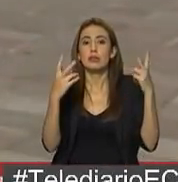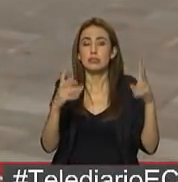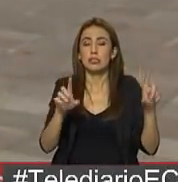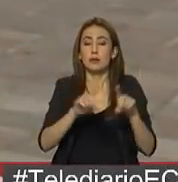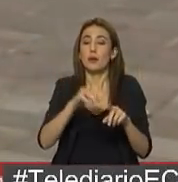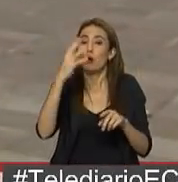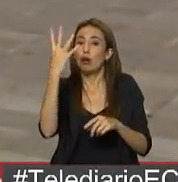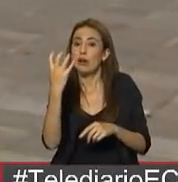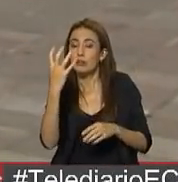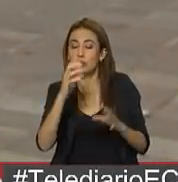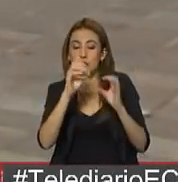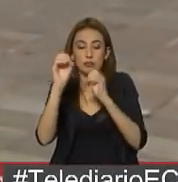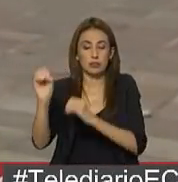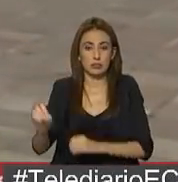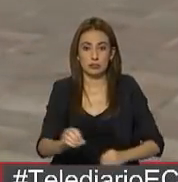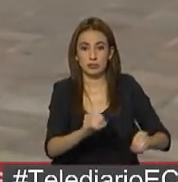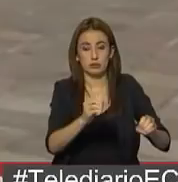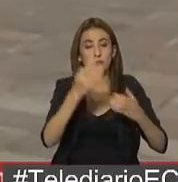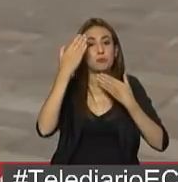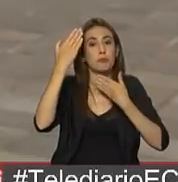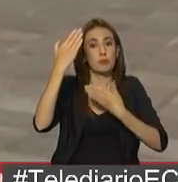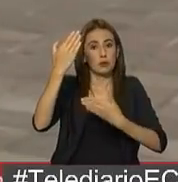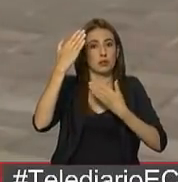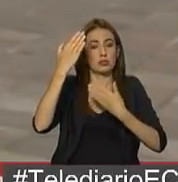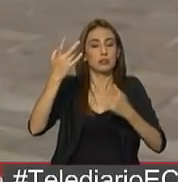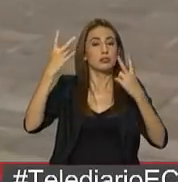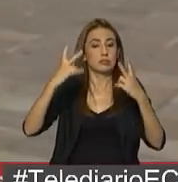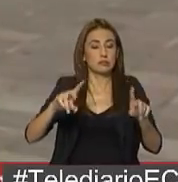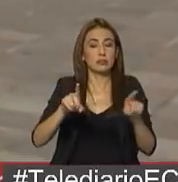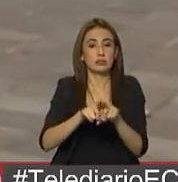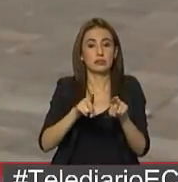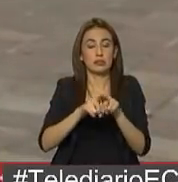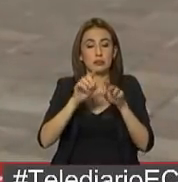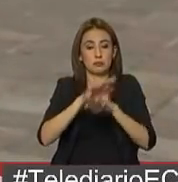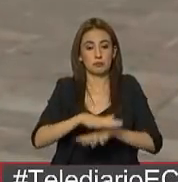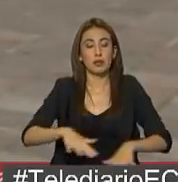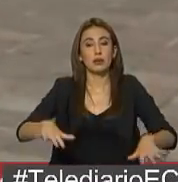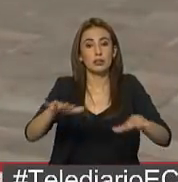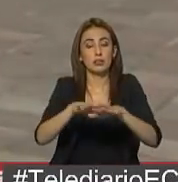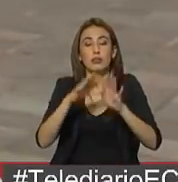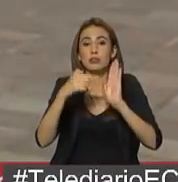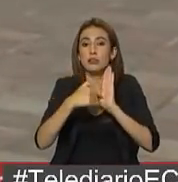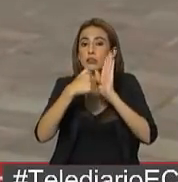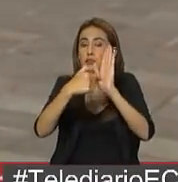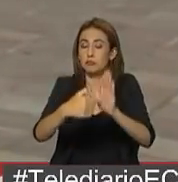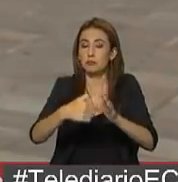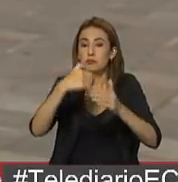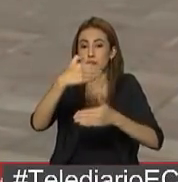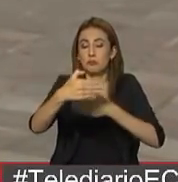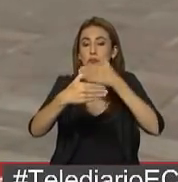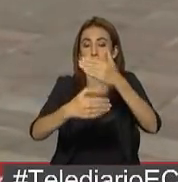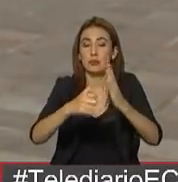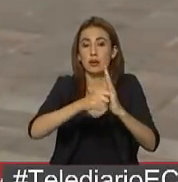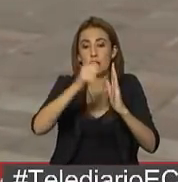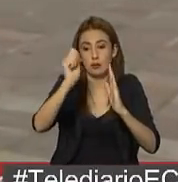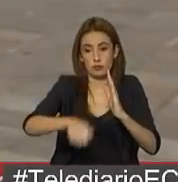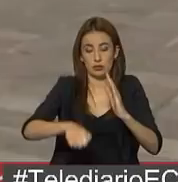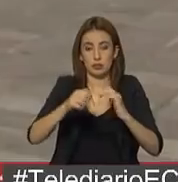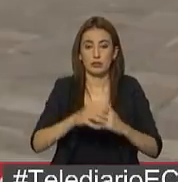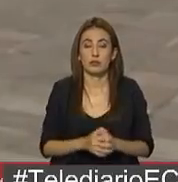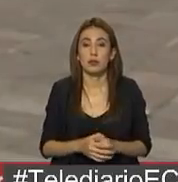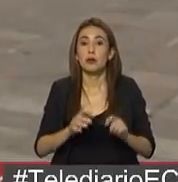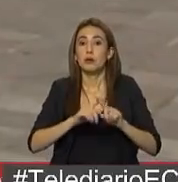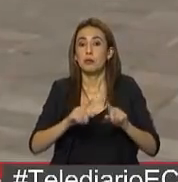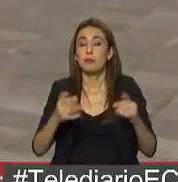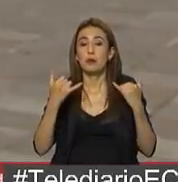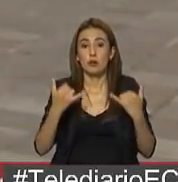14 organizaciones políticas, las cuales presentaron ya su informe al Consejo Nacional Electoral y el mismo también fue auditado, pero que de todas